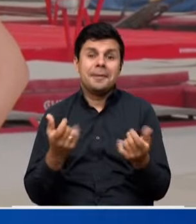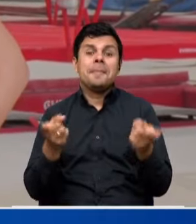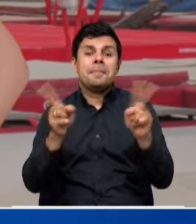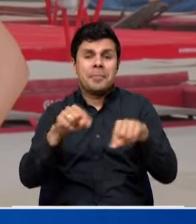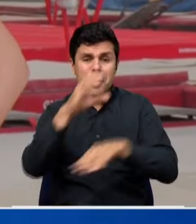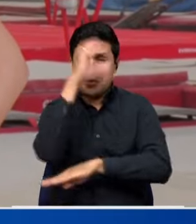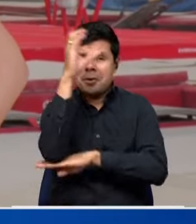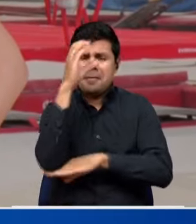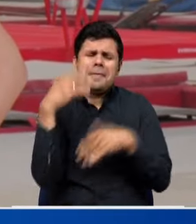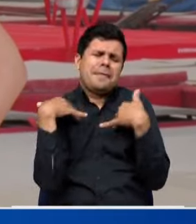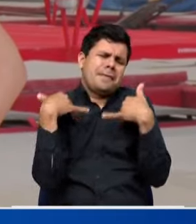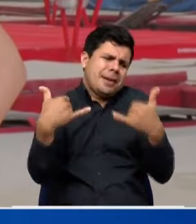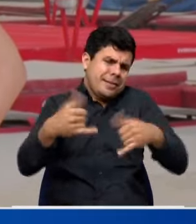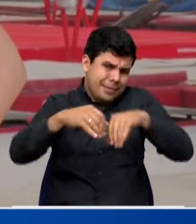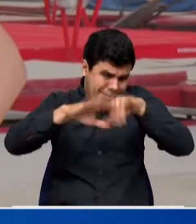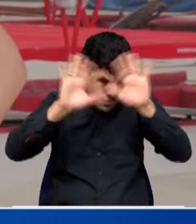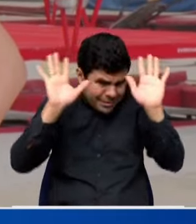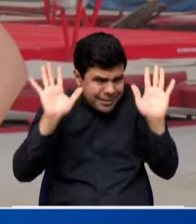compañero